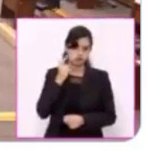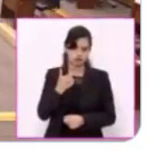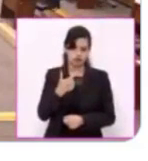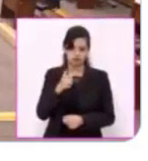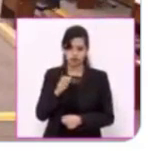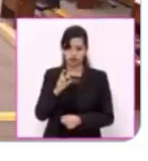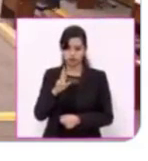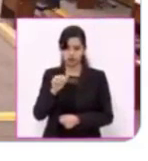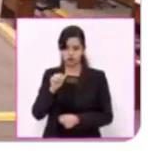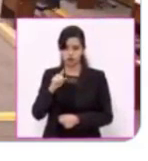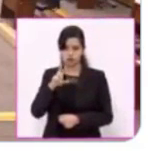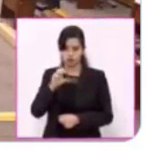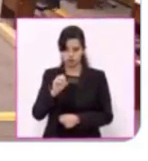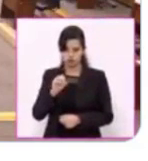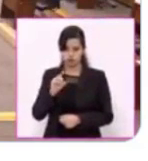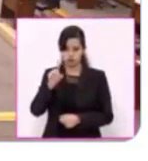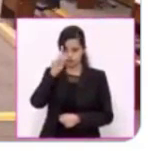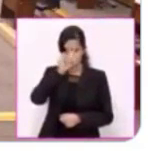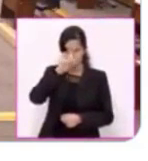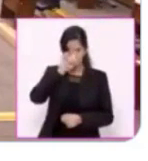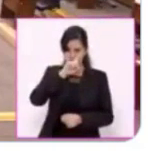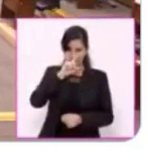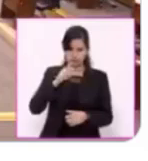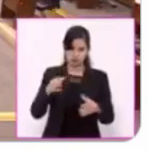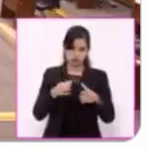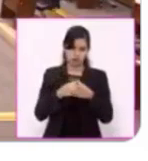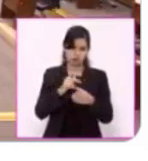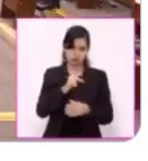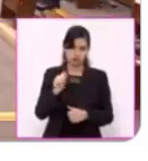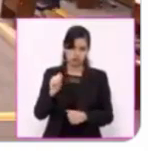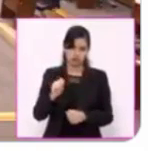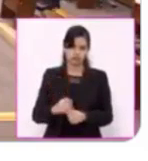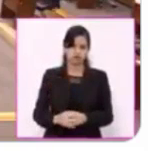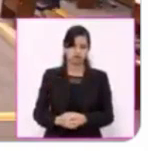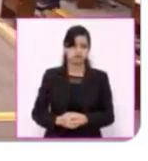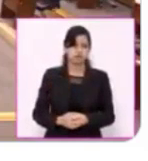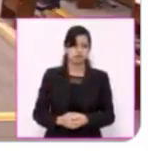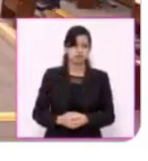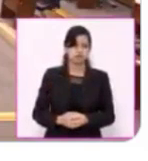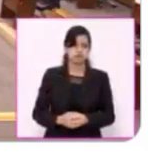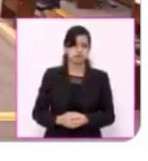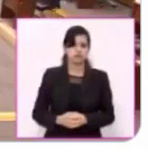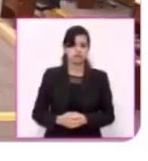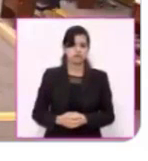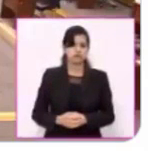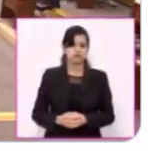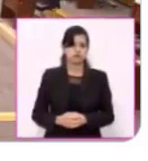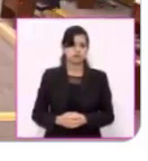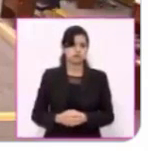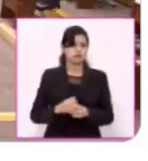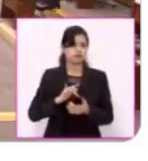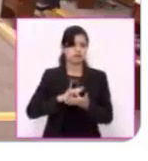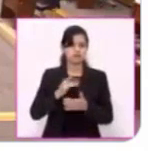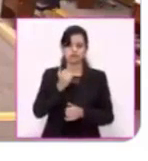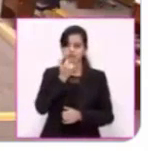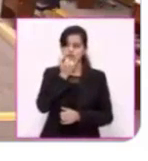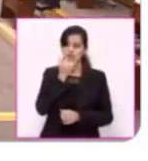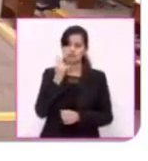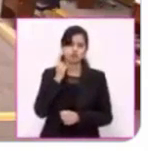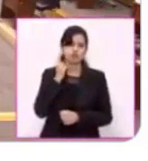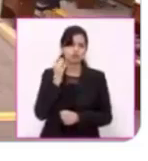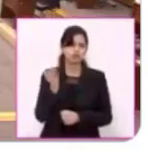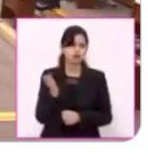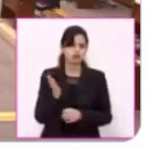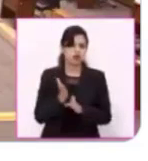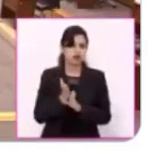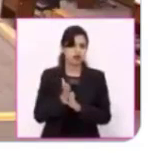Gerardo ferná Noroña consejero del poder legislativo del partido del trabajo agradezco mucho consejero presidente diputado perdóneme perdón antes de dar